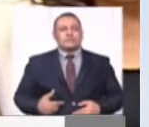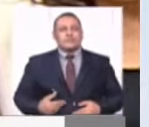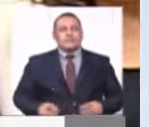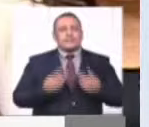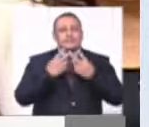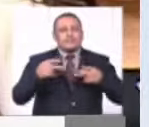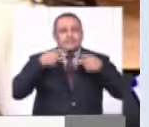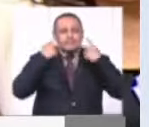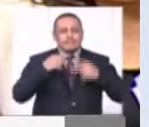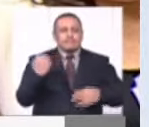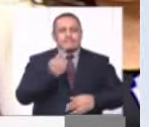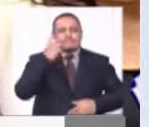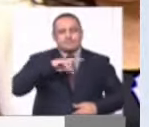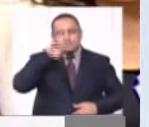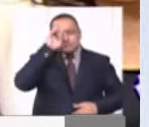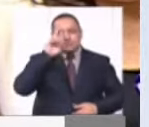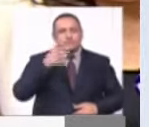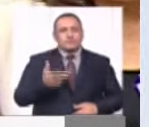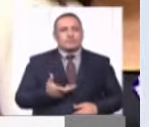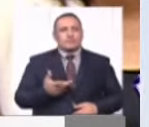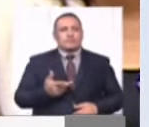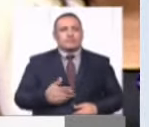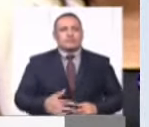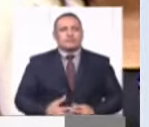la Amazonía del Perú.